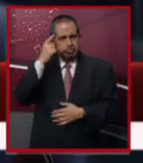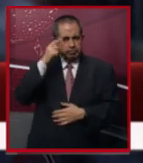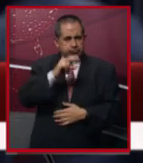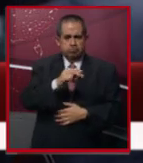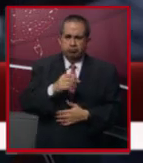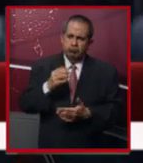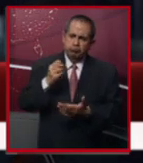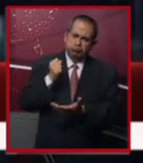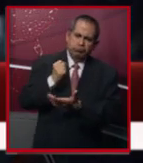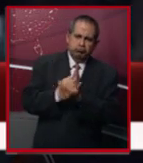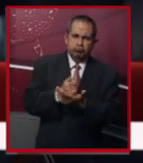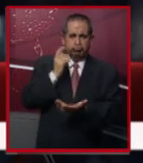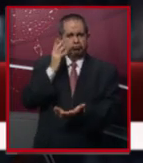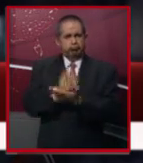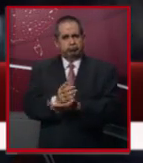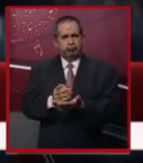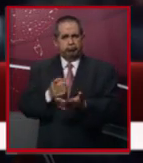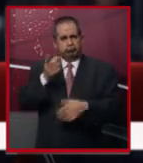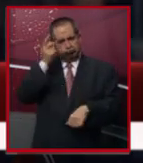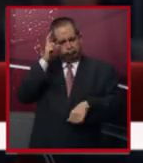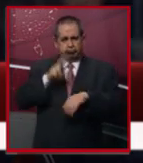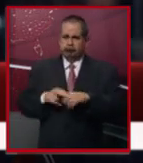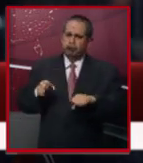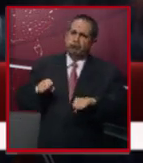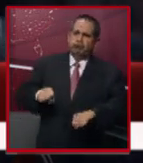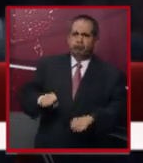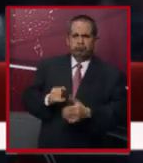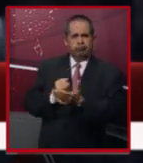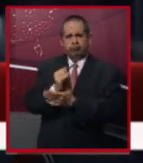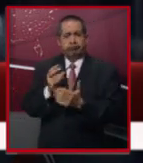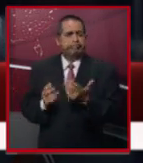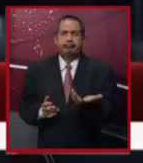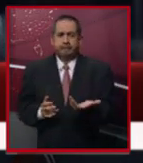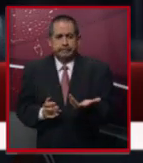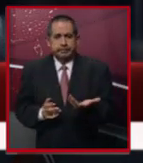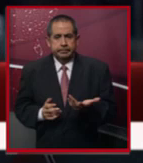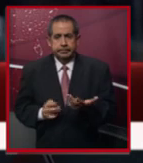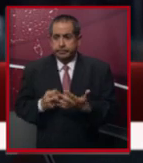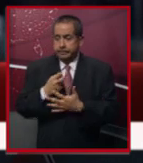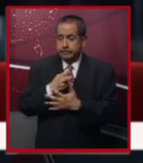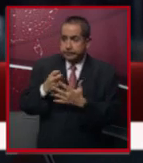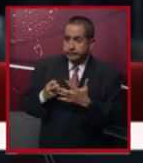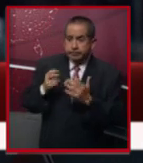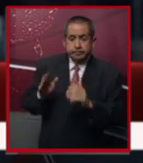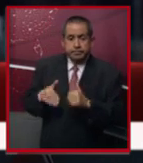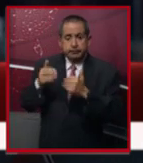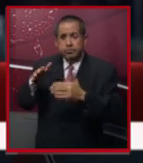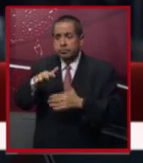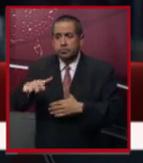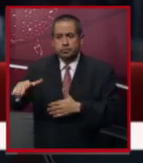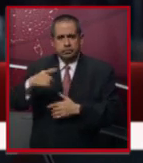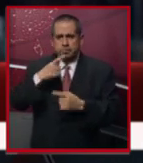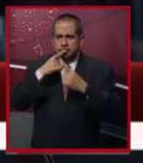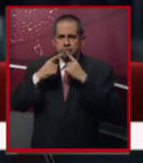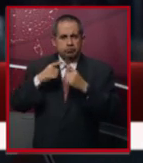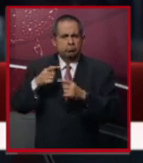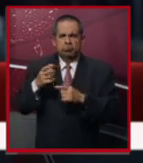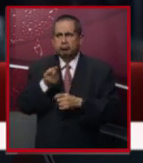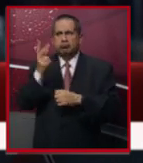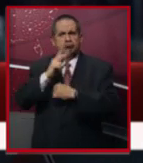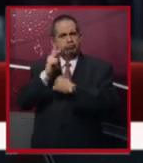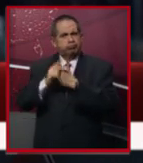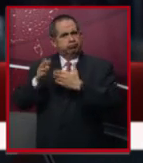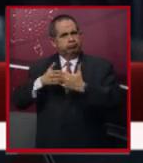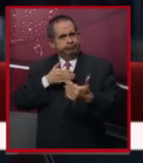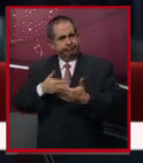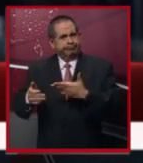o arbitraria de quien ejerce el poder público. Estos instrumentos son propios de democracias modernas, en las que